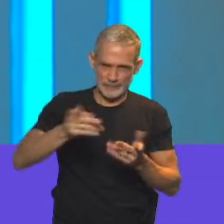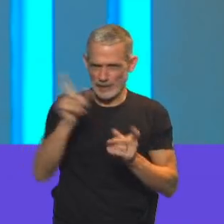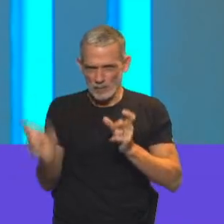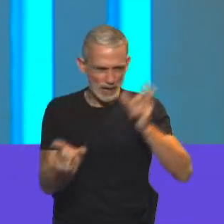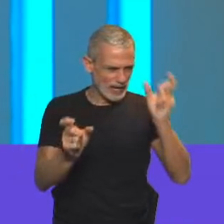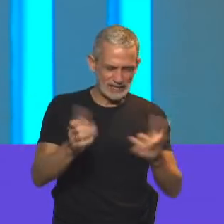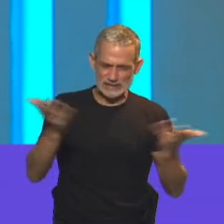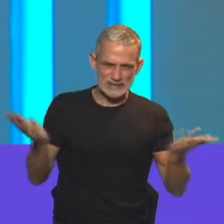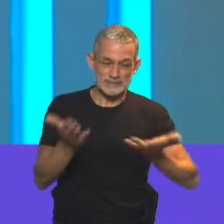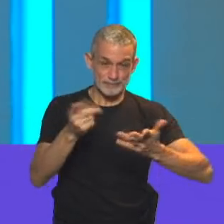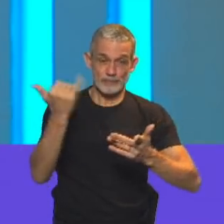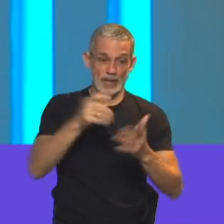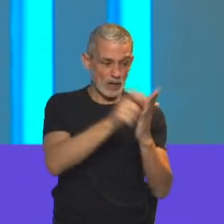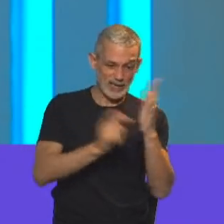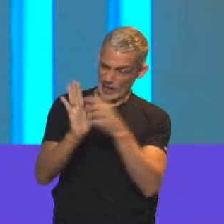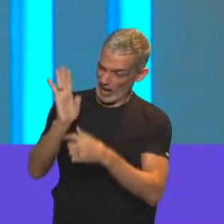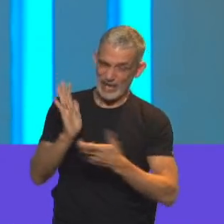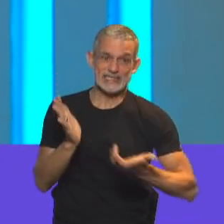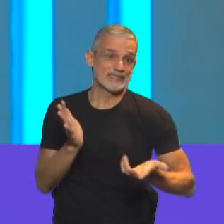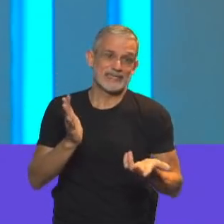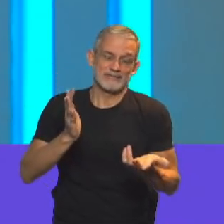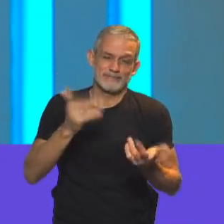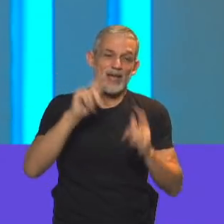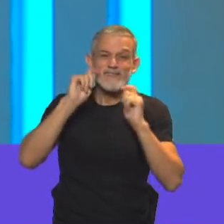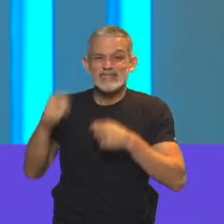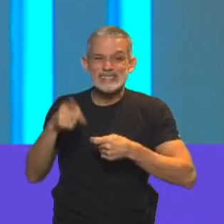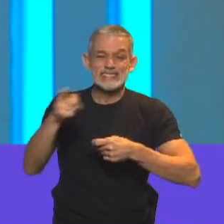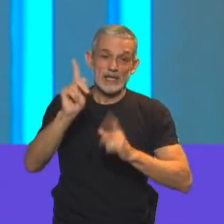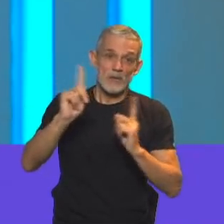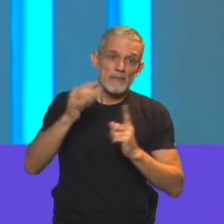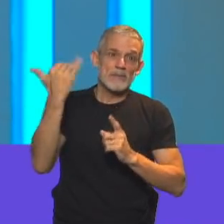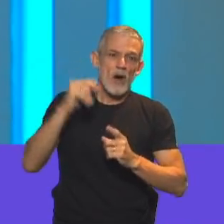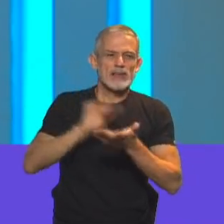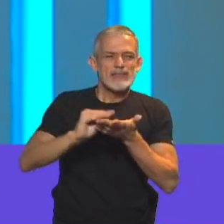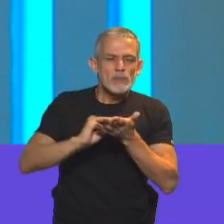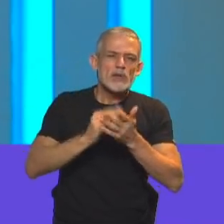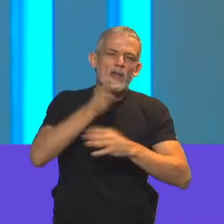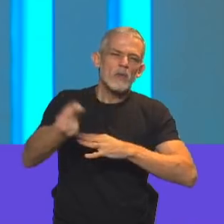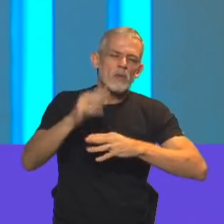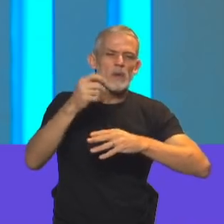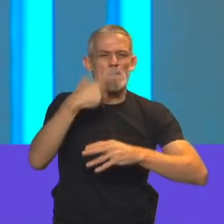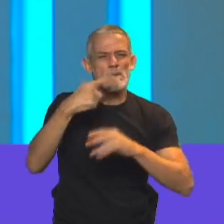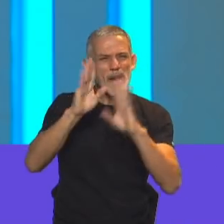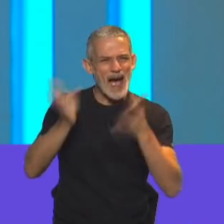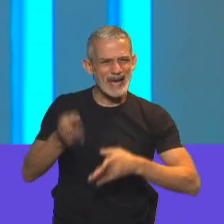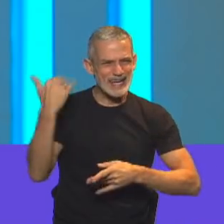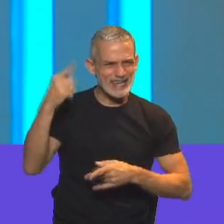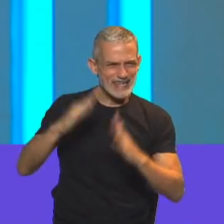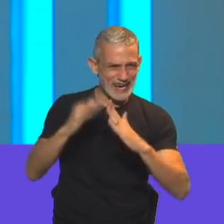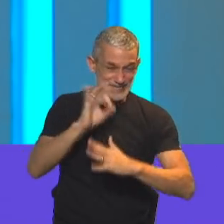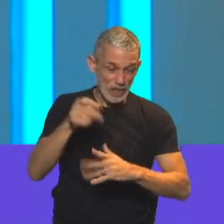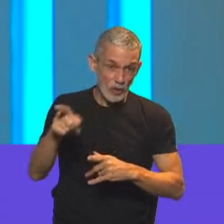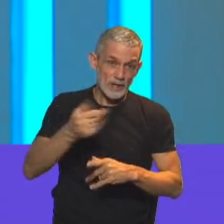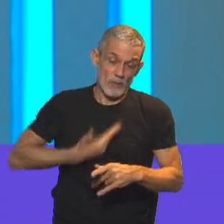cierto que aparece en la polémica las visitas de los camaristas a mauricio macri durante su